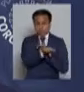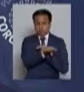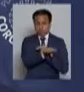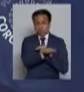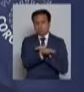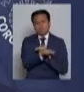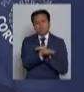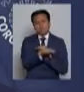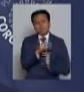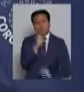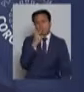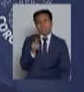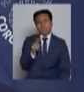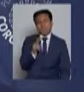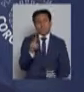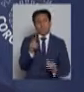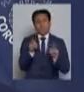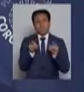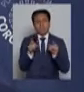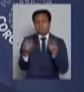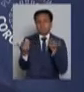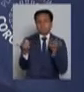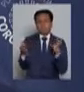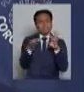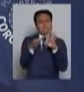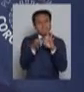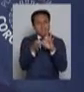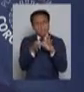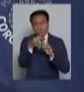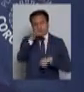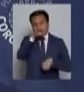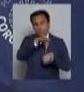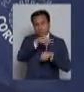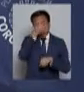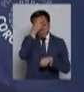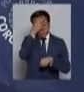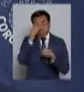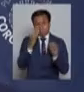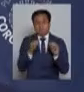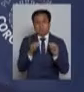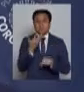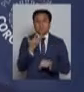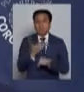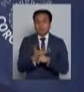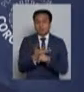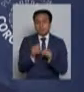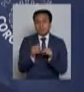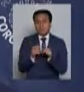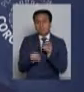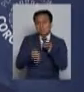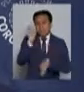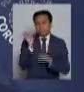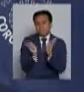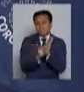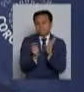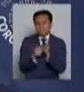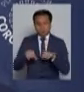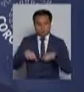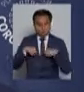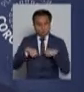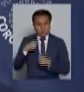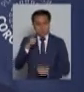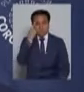refleja como en espejo la incidencia de la enfermedad. Hay mayor incidencia en poblaciones más